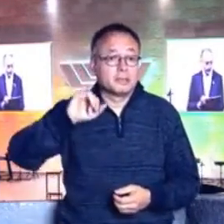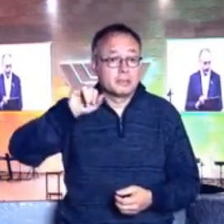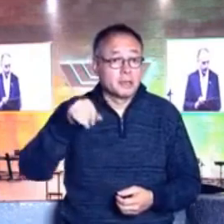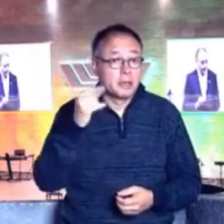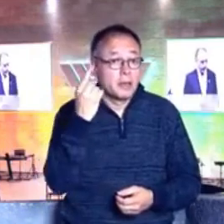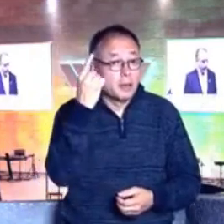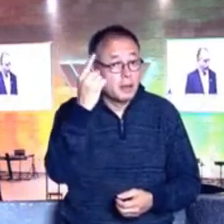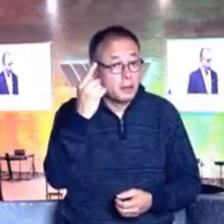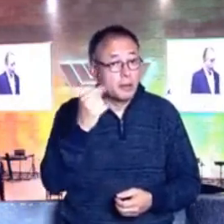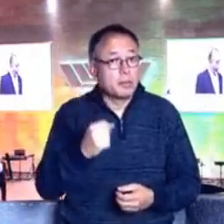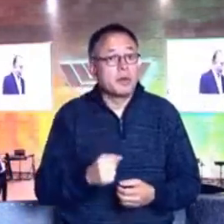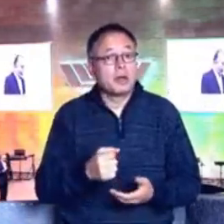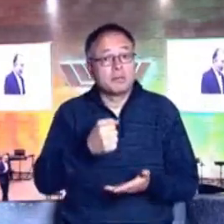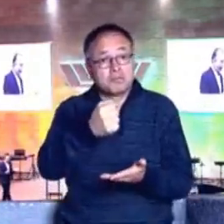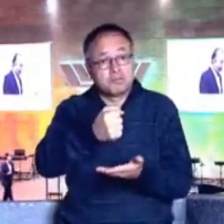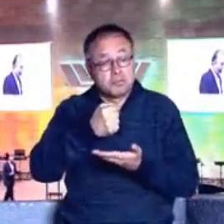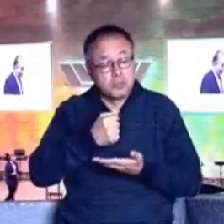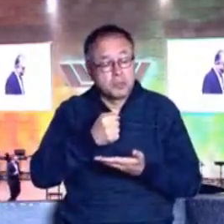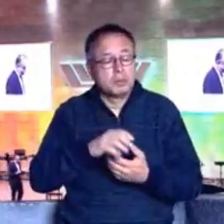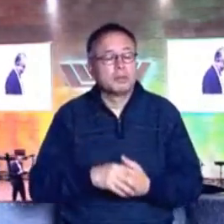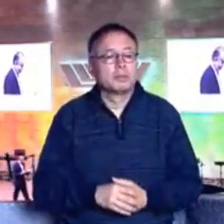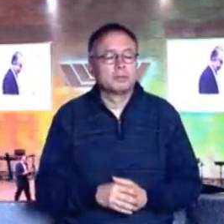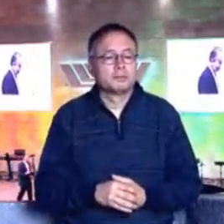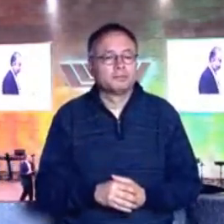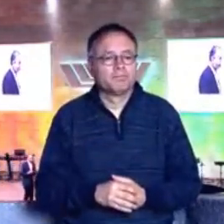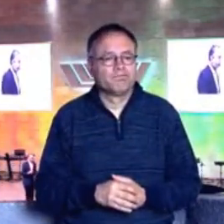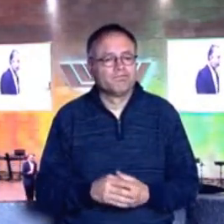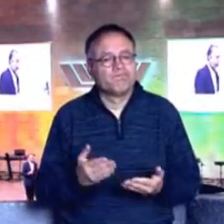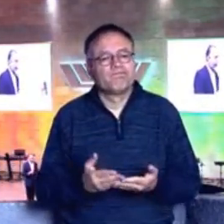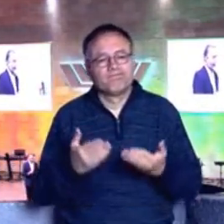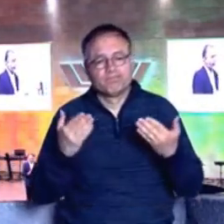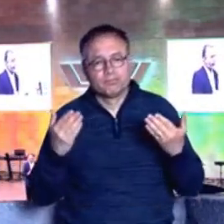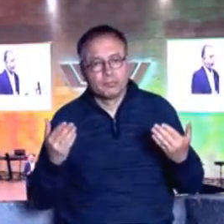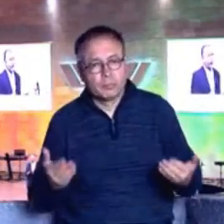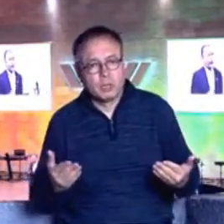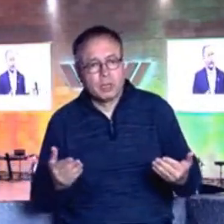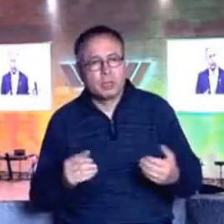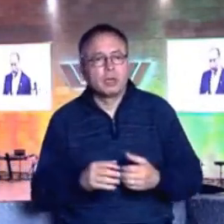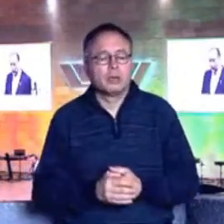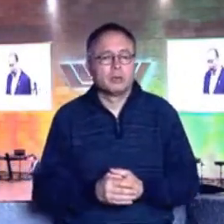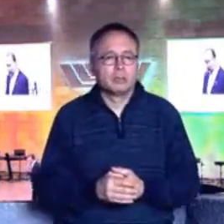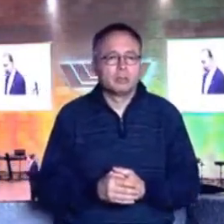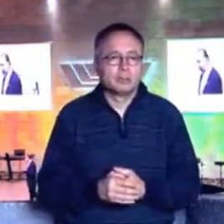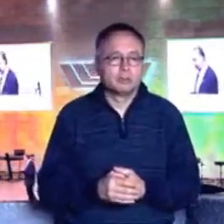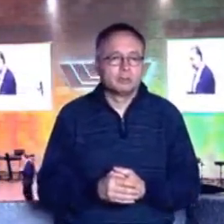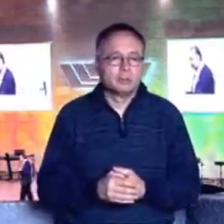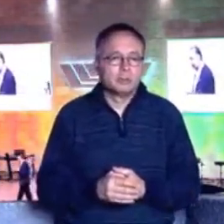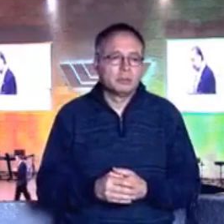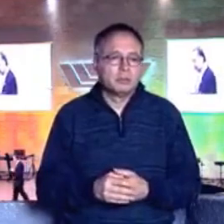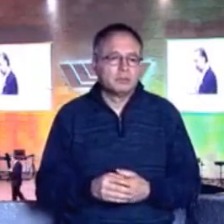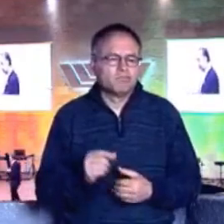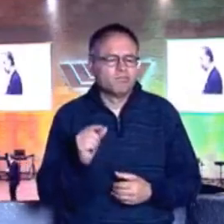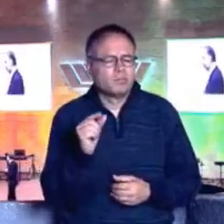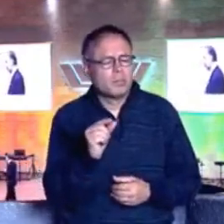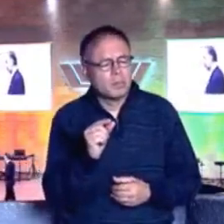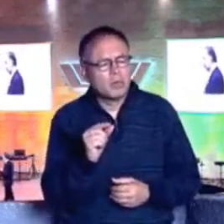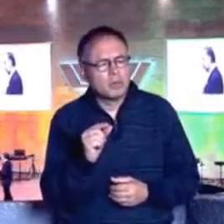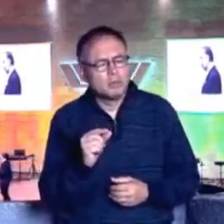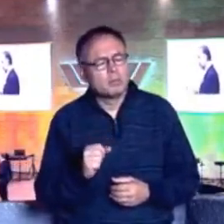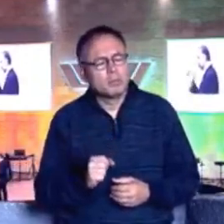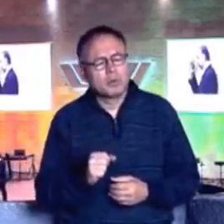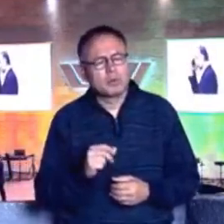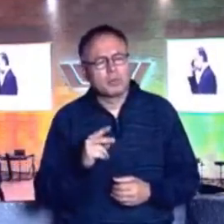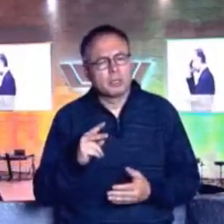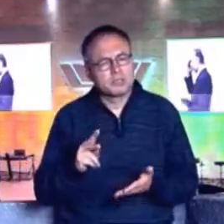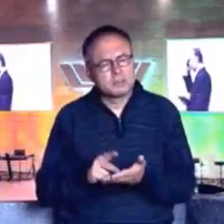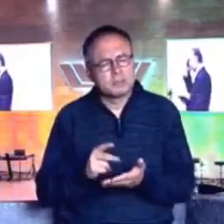Jehová ahora la escena Yo creo que es de las pocas escenas en las